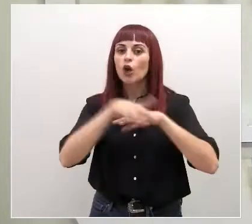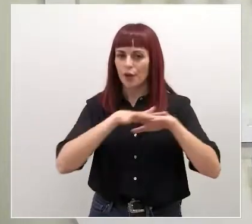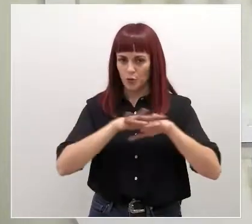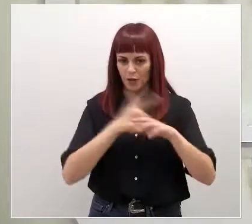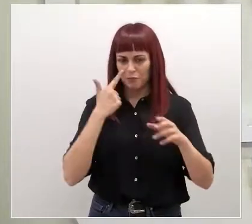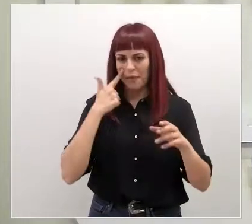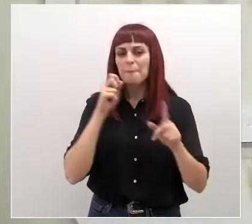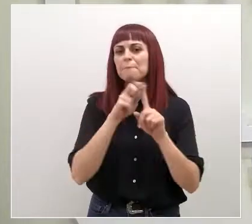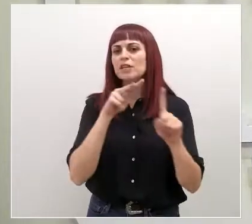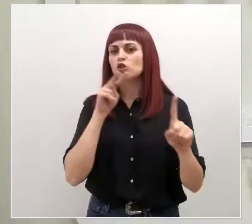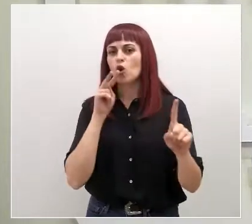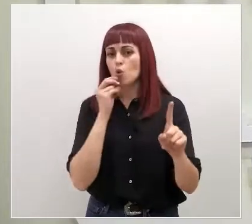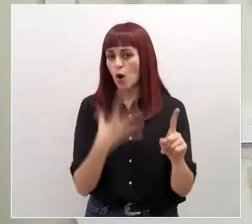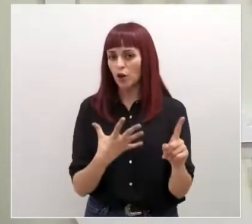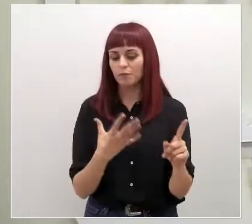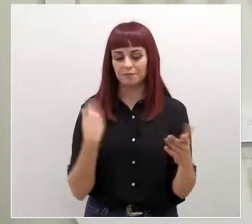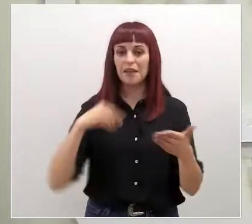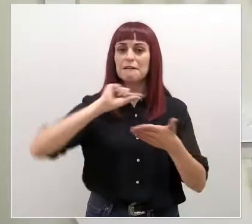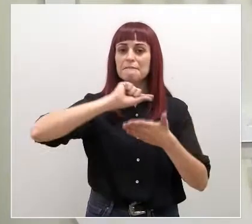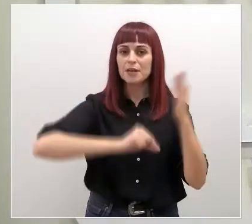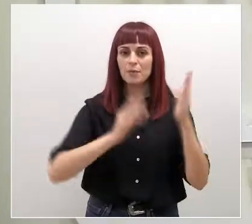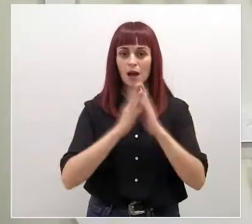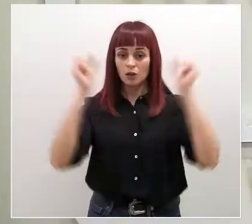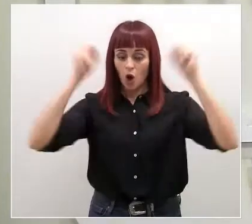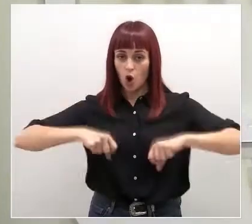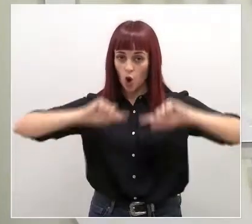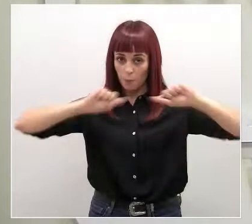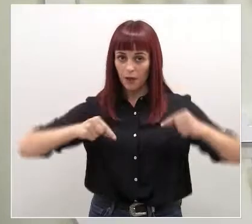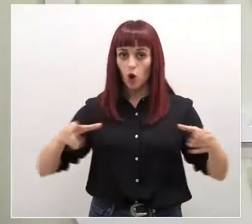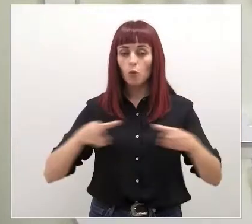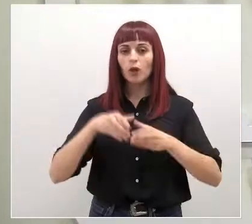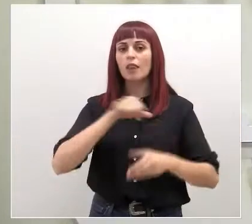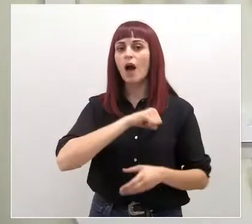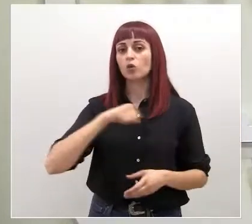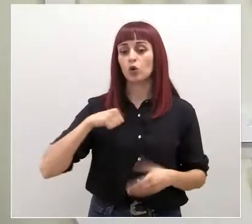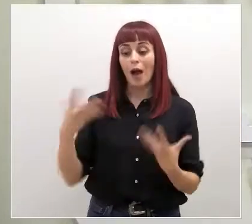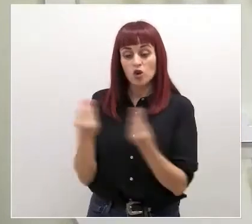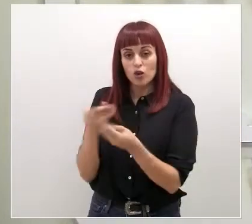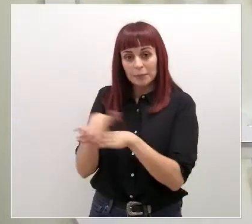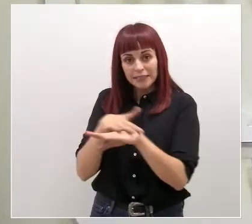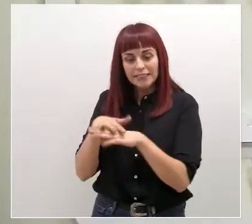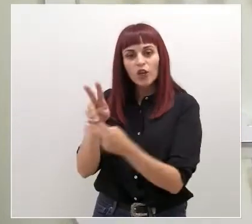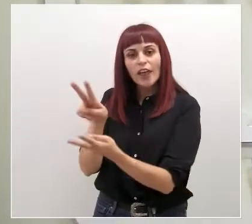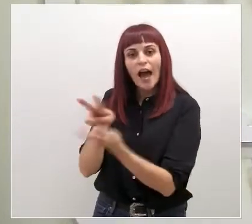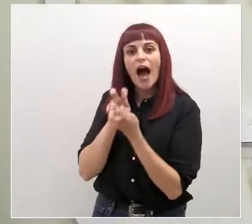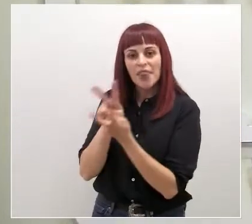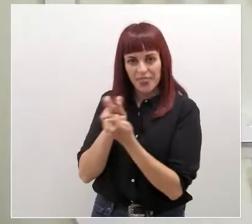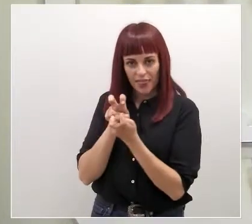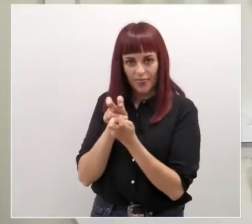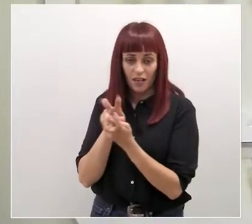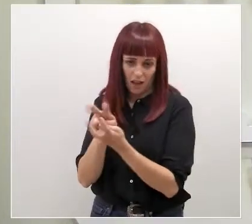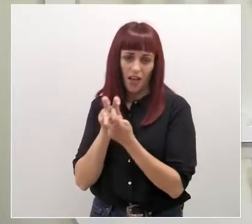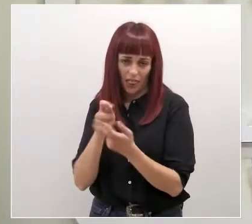que ha dado el visto bueno a la firma del convenio de la Comunidad Autónoma con el Ministerio de Hacienda y la